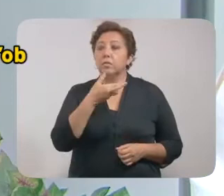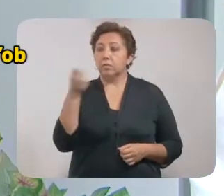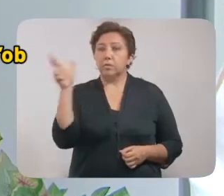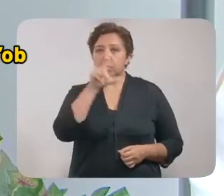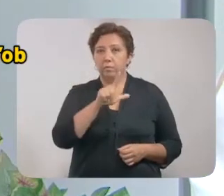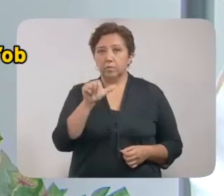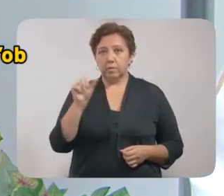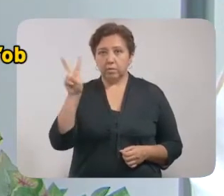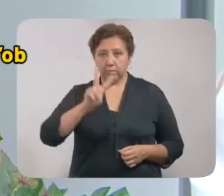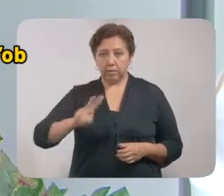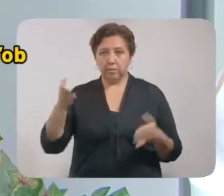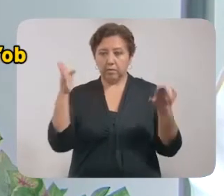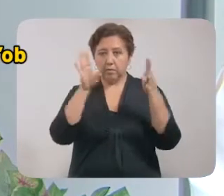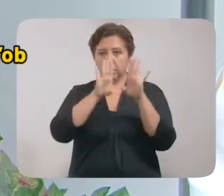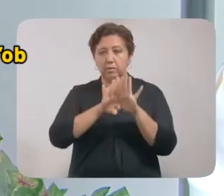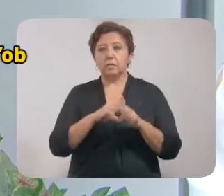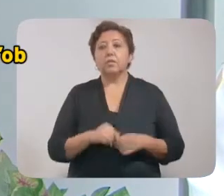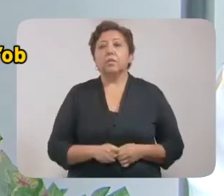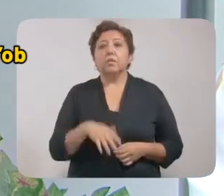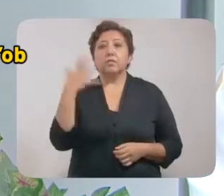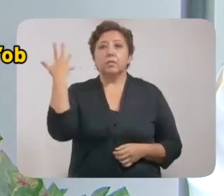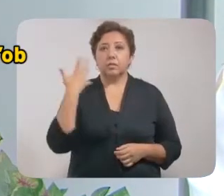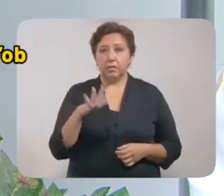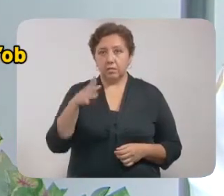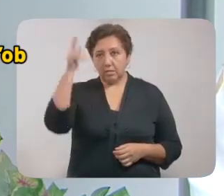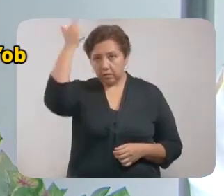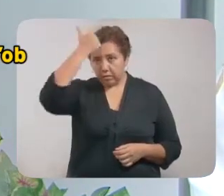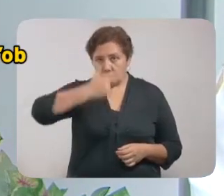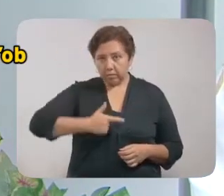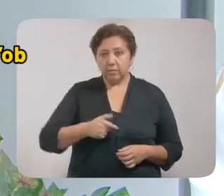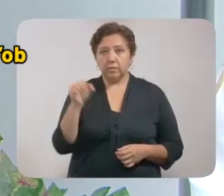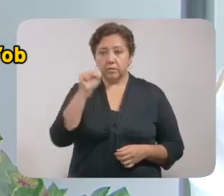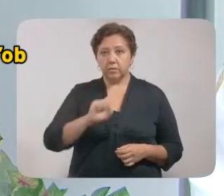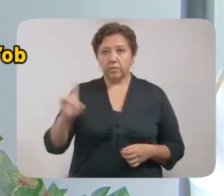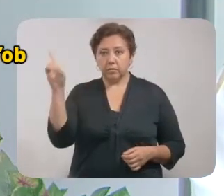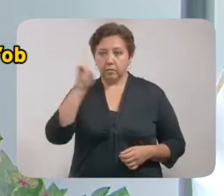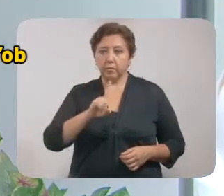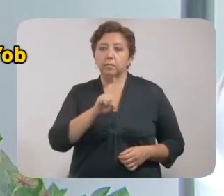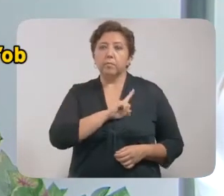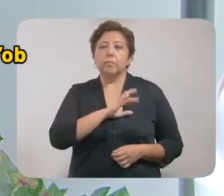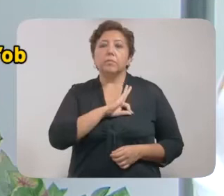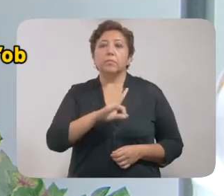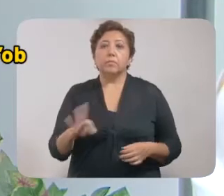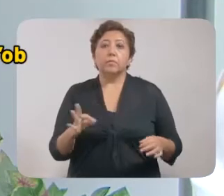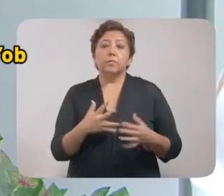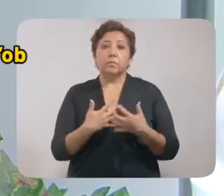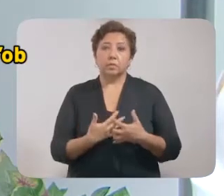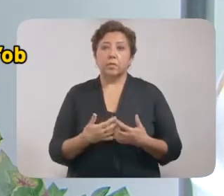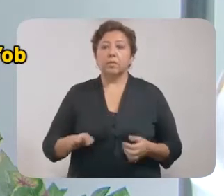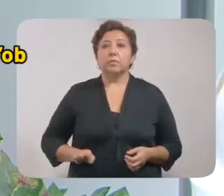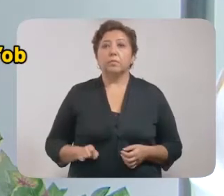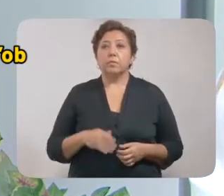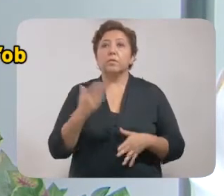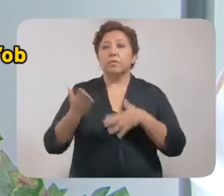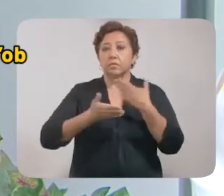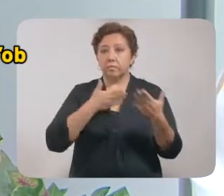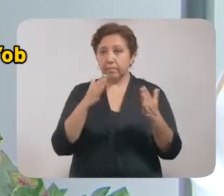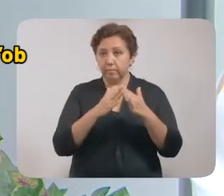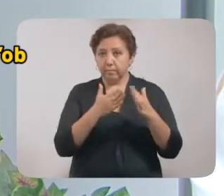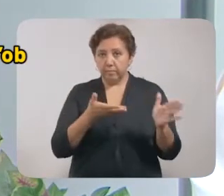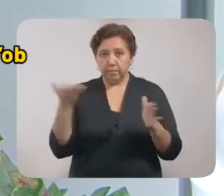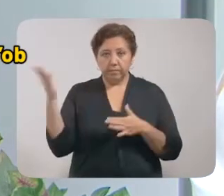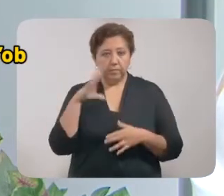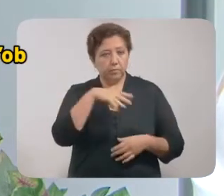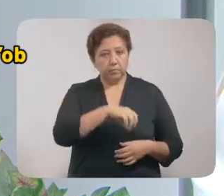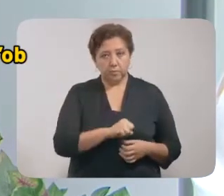de lunes a viernes cerrarán como máximo a las 10 de la noche y sábados y domingos solo podrán operar en la modalidad de servicio a domicilio,